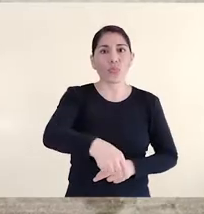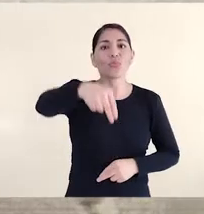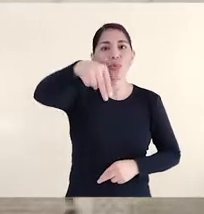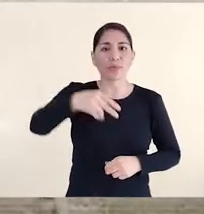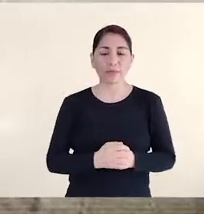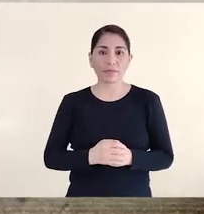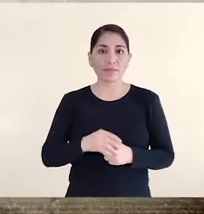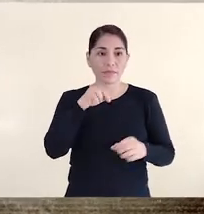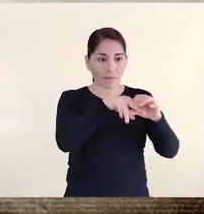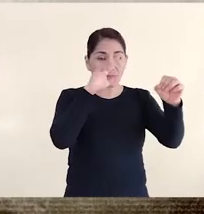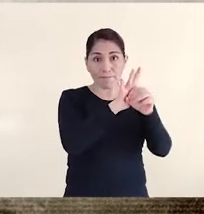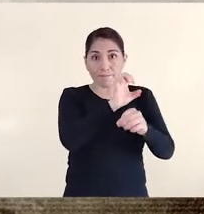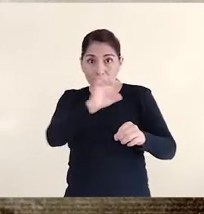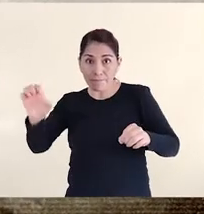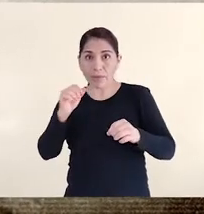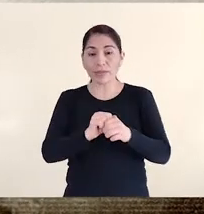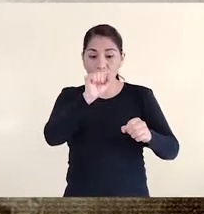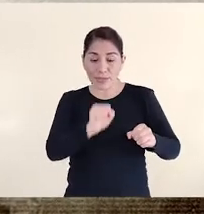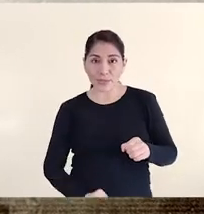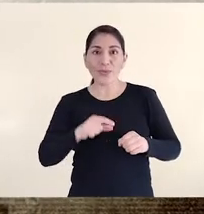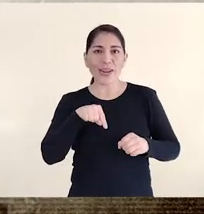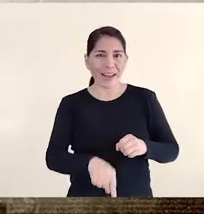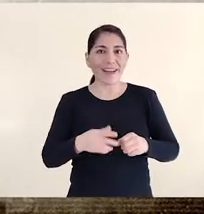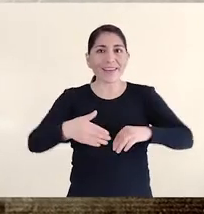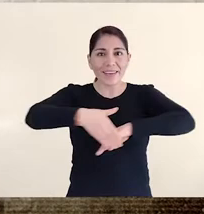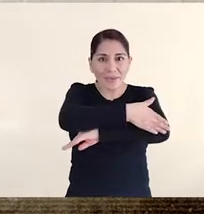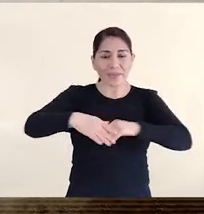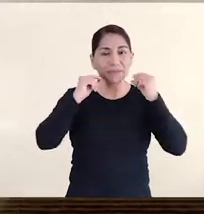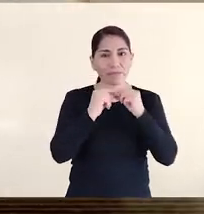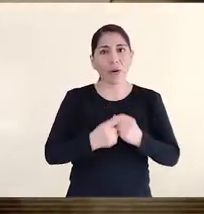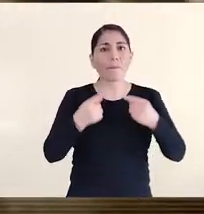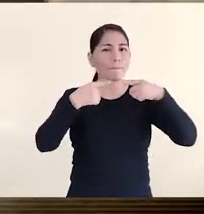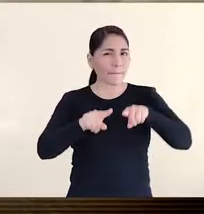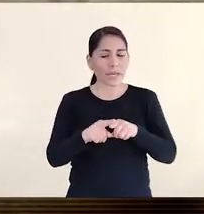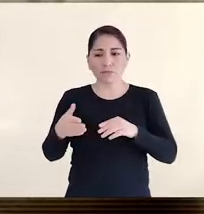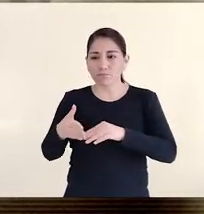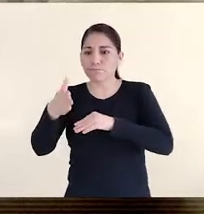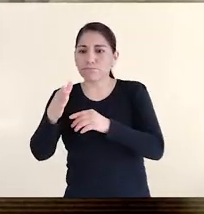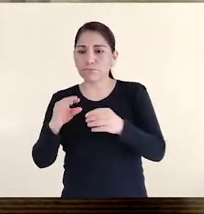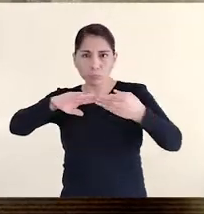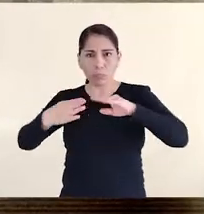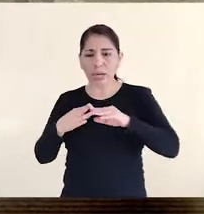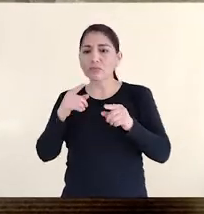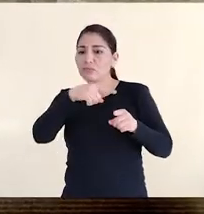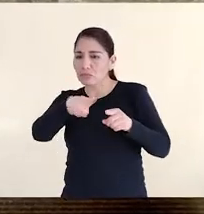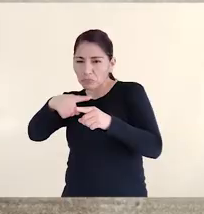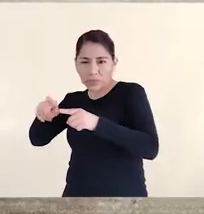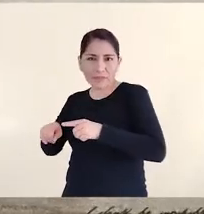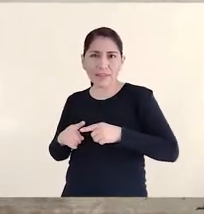el río hacia el lado norte, ambos cementerios hacia el este y hacia el sur la avenida Grau. Pero es una